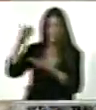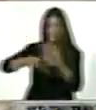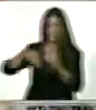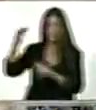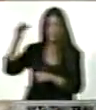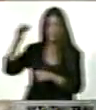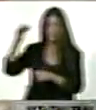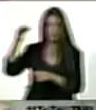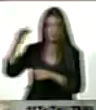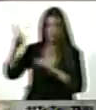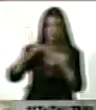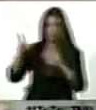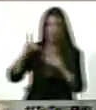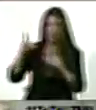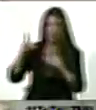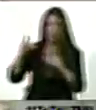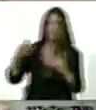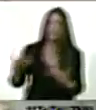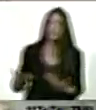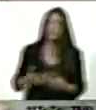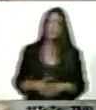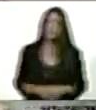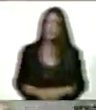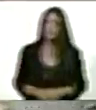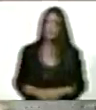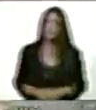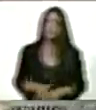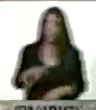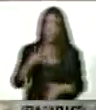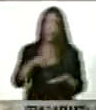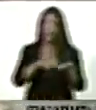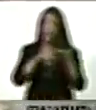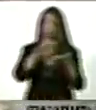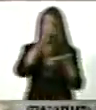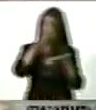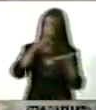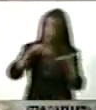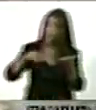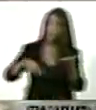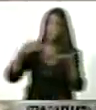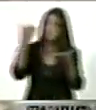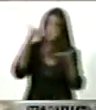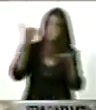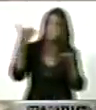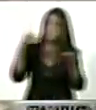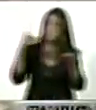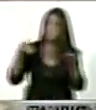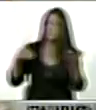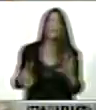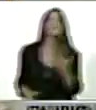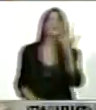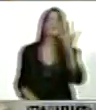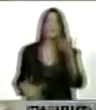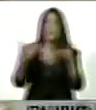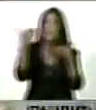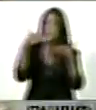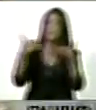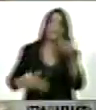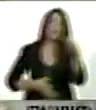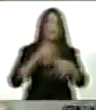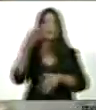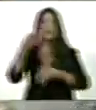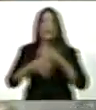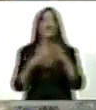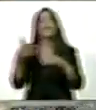de la mesa de diálogo, donde además yo podría leer todos y cada uno de los puntos que aquí están, los 5 puntos, y señalar que